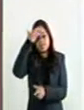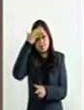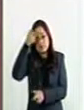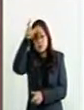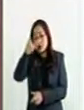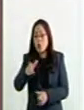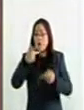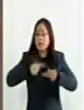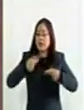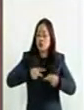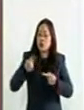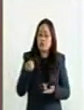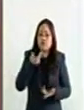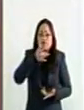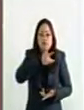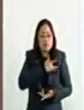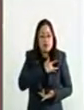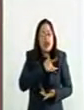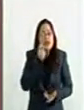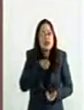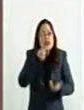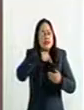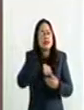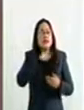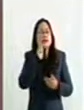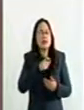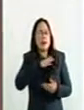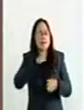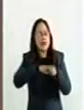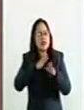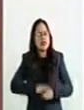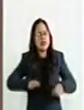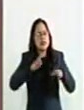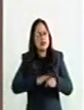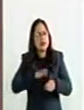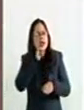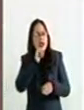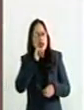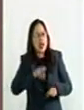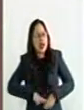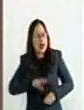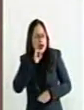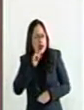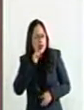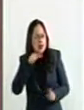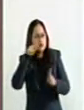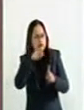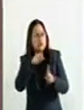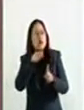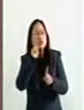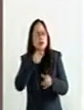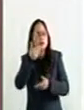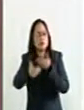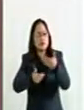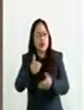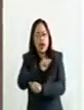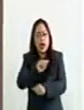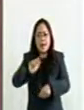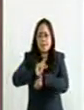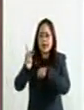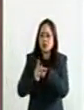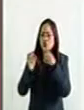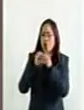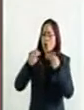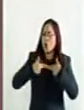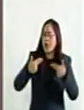en cuyo corazón anidó el sentimiento más genuino y desinteresado que puede existir, servir a nuestra patria o a la